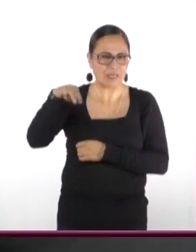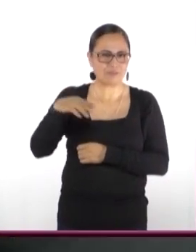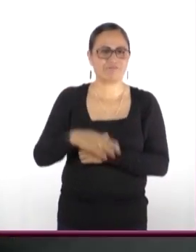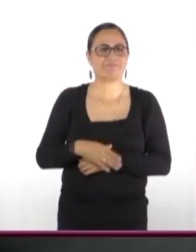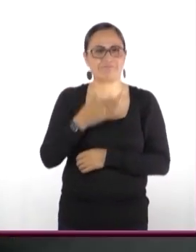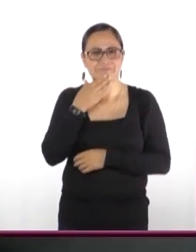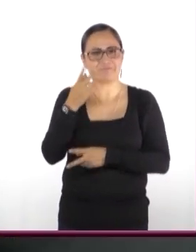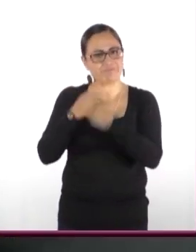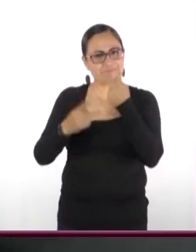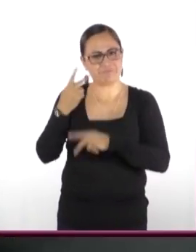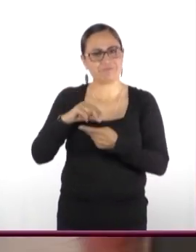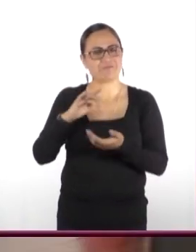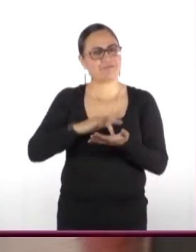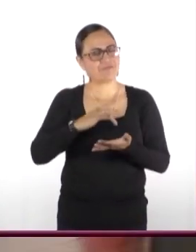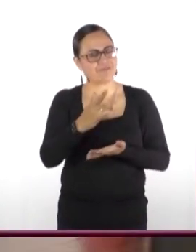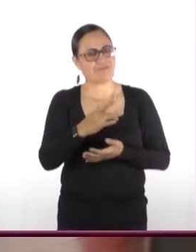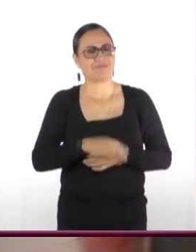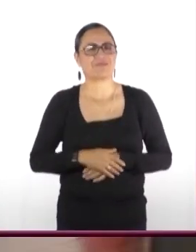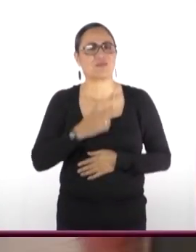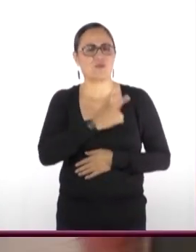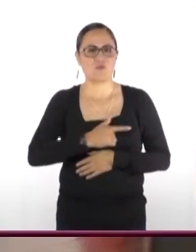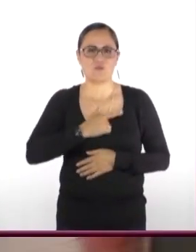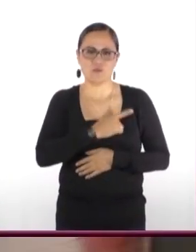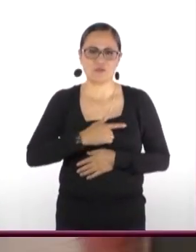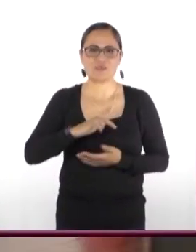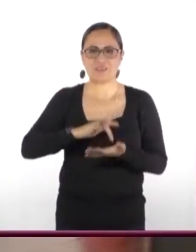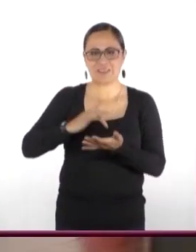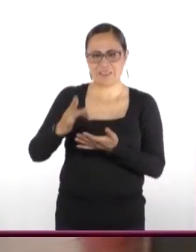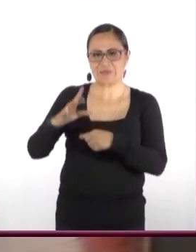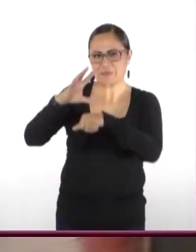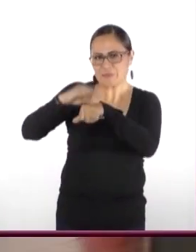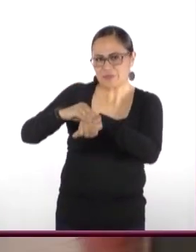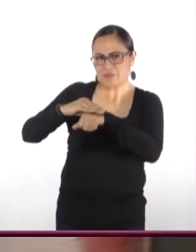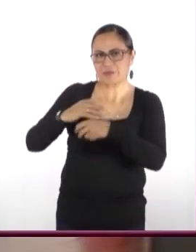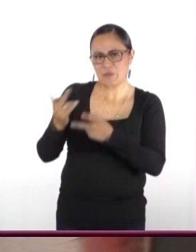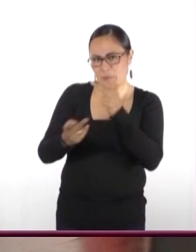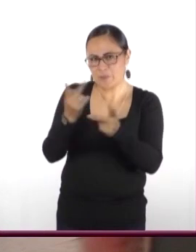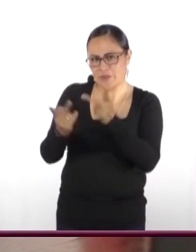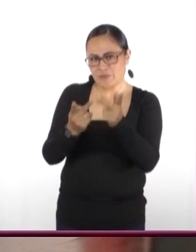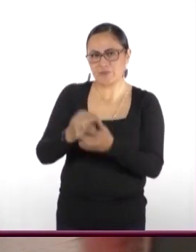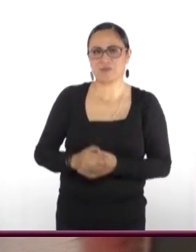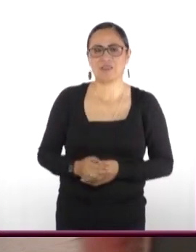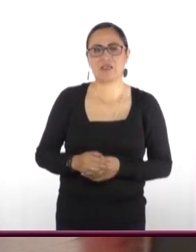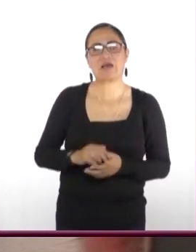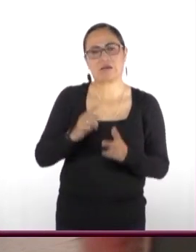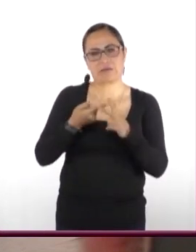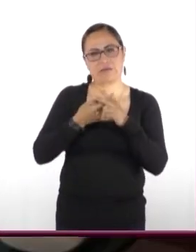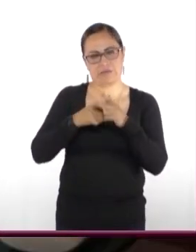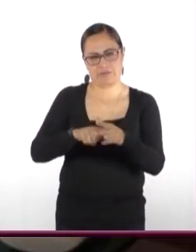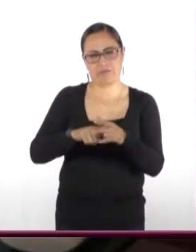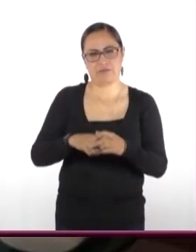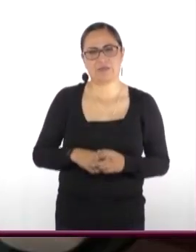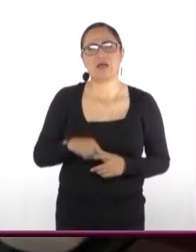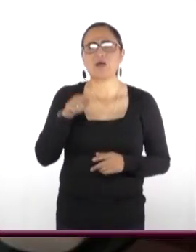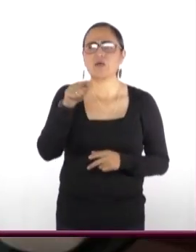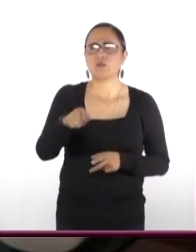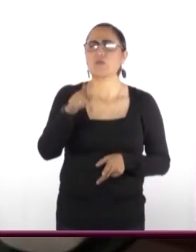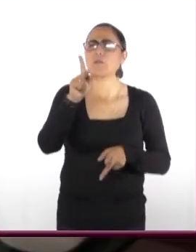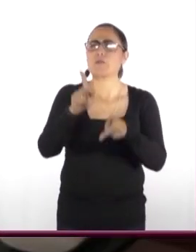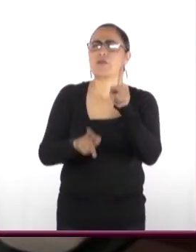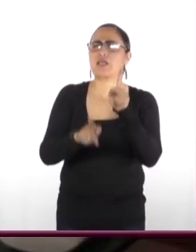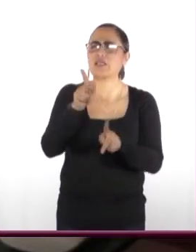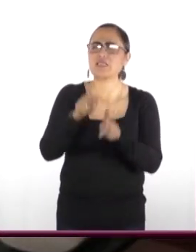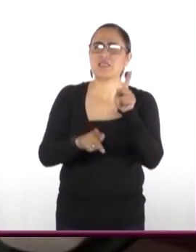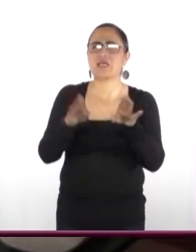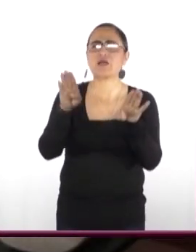¿qué tal? Qué gusto verlos. Gracias por aceptar la entrevista. Pues bueno, empecemos con esto. ¿Nos podrías platicar